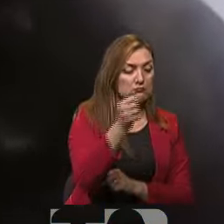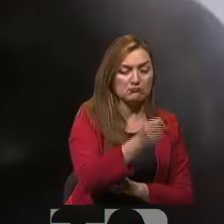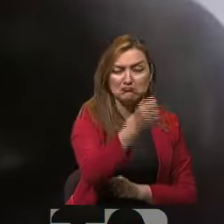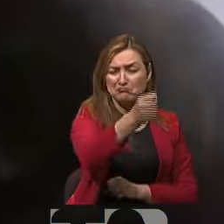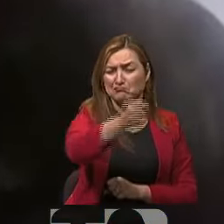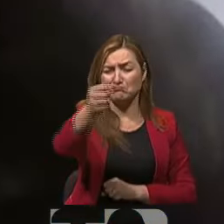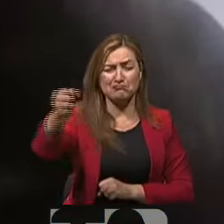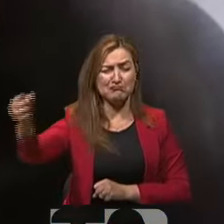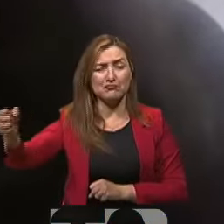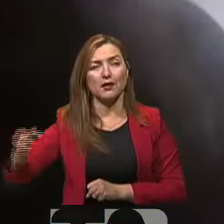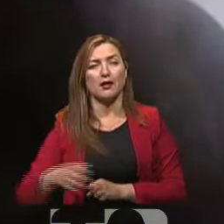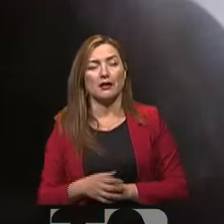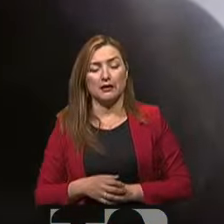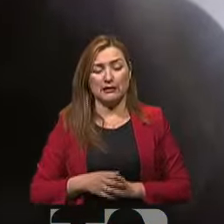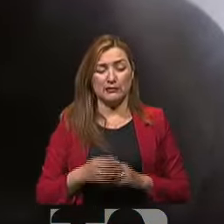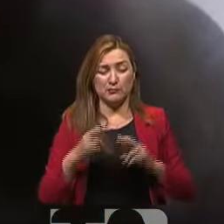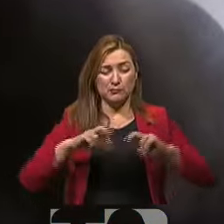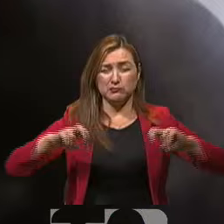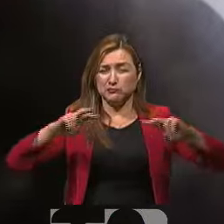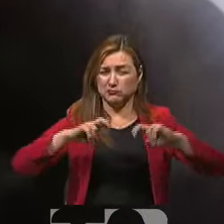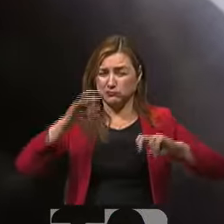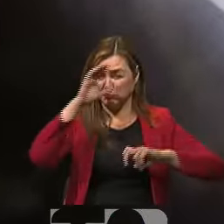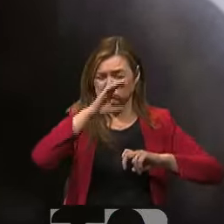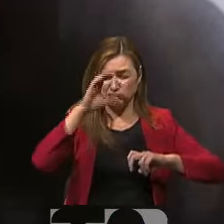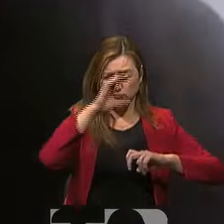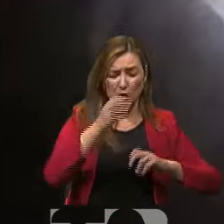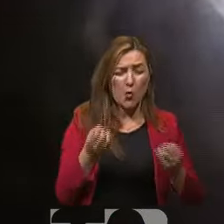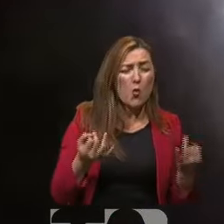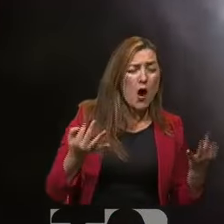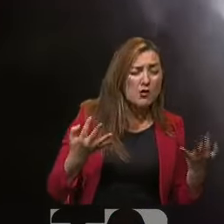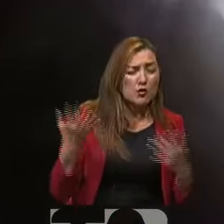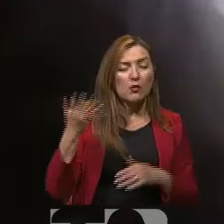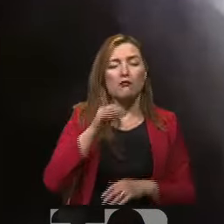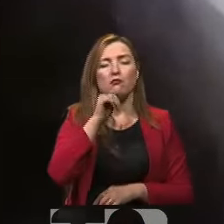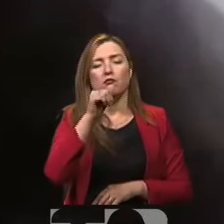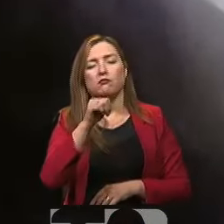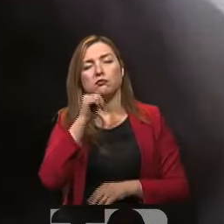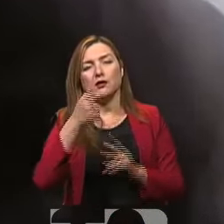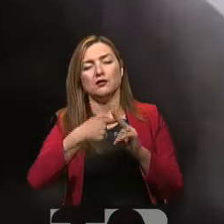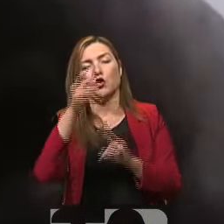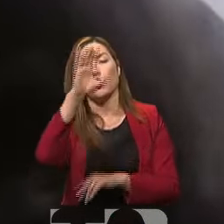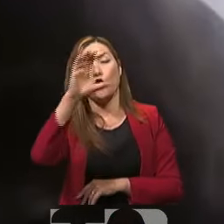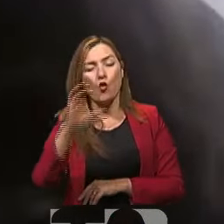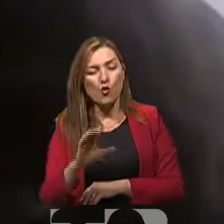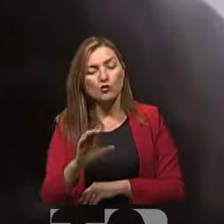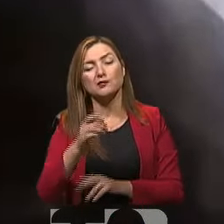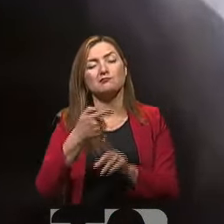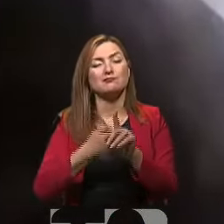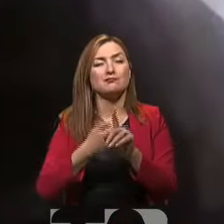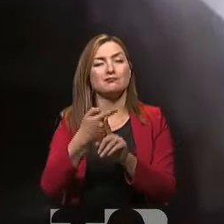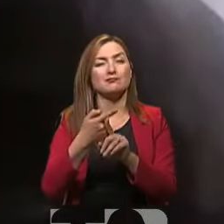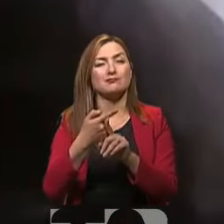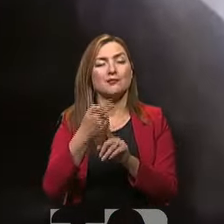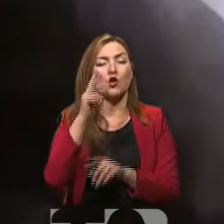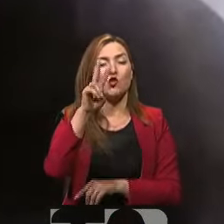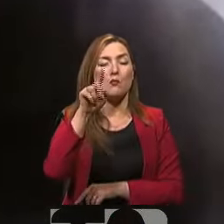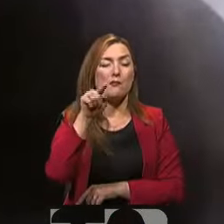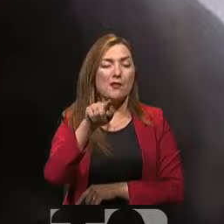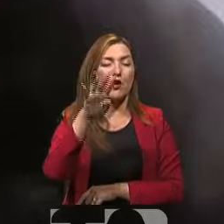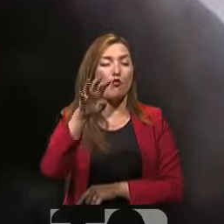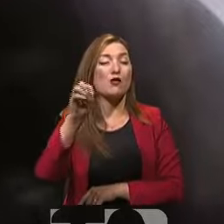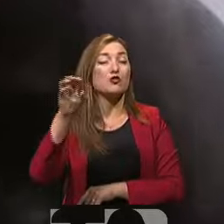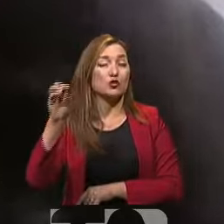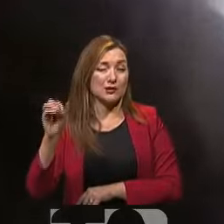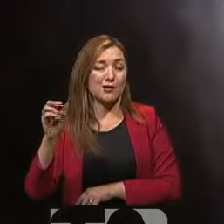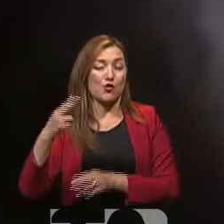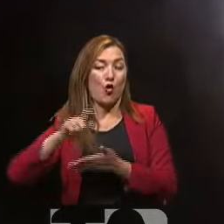el levantamiento de información y en ese levantamiento de información para lo que va a ser inicio de régimen Costa, este mes estamos habilitando 2.400